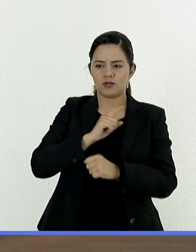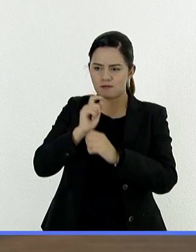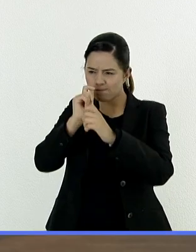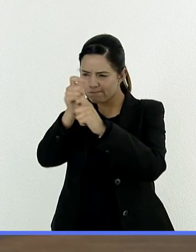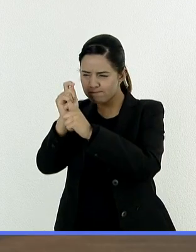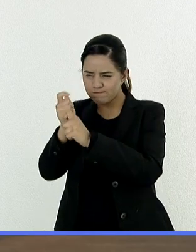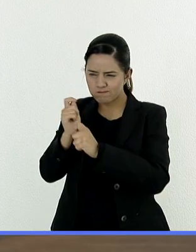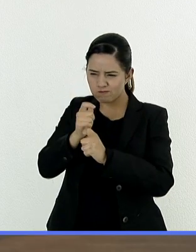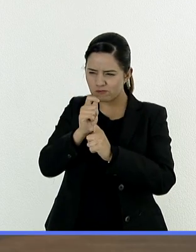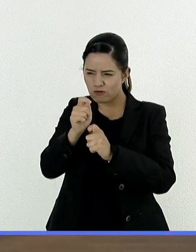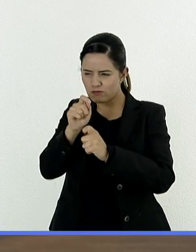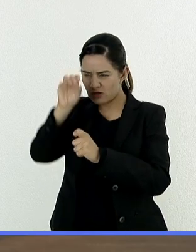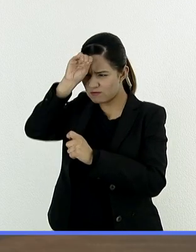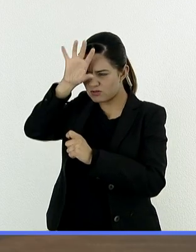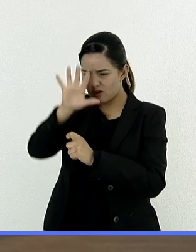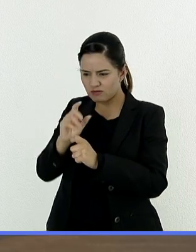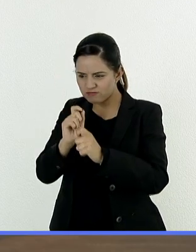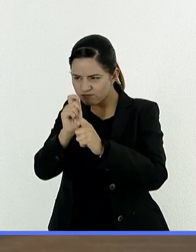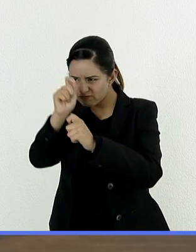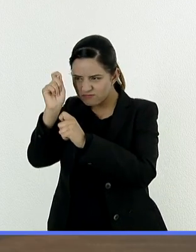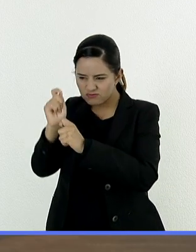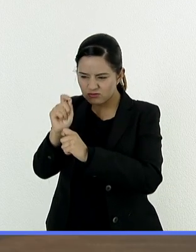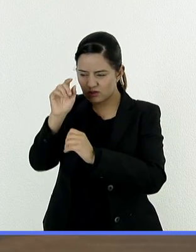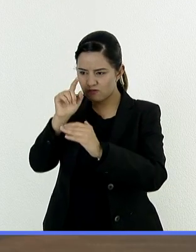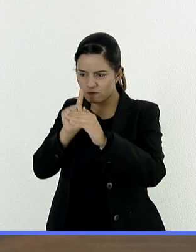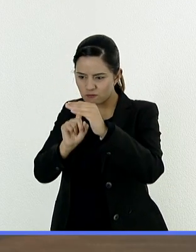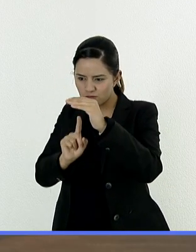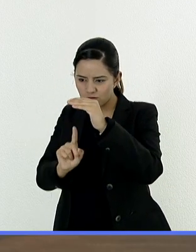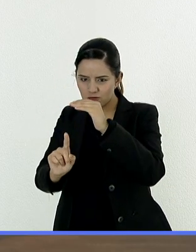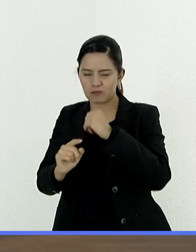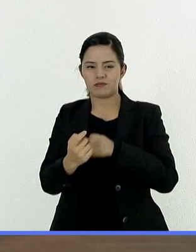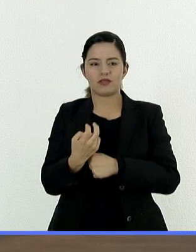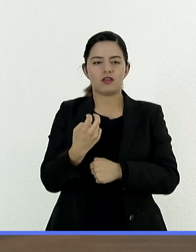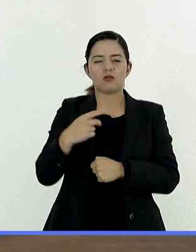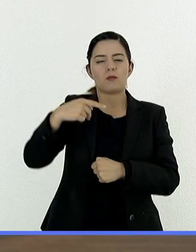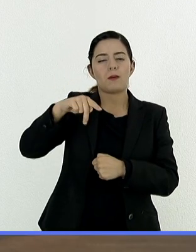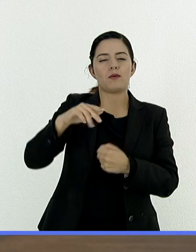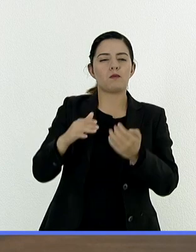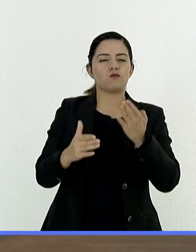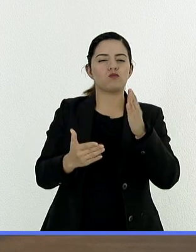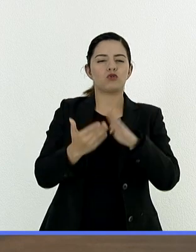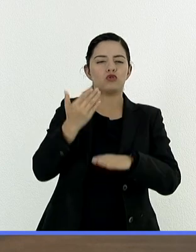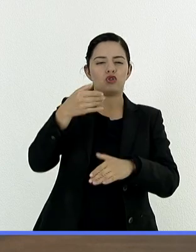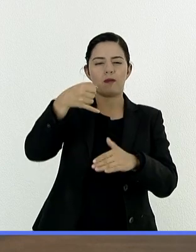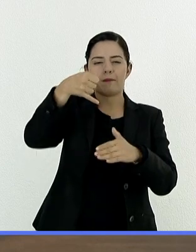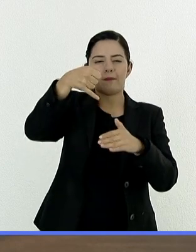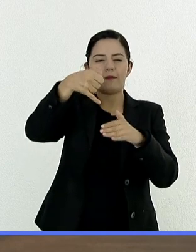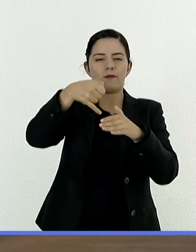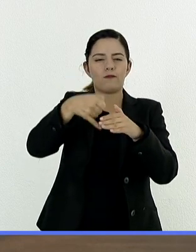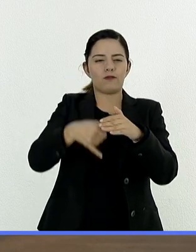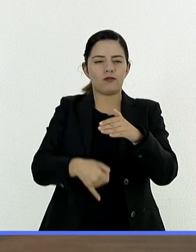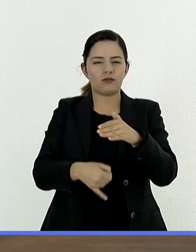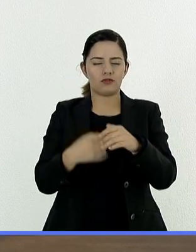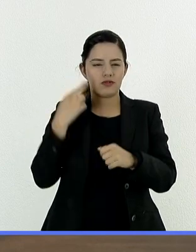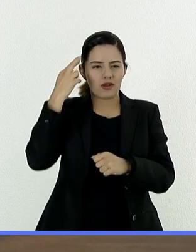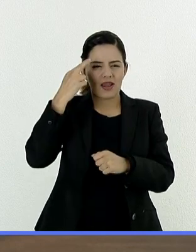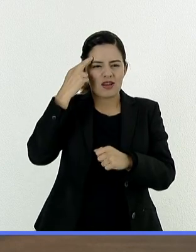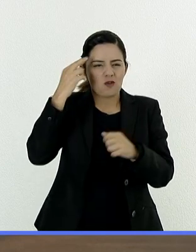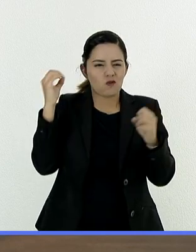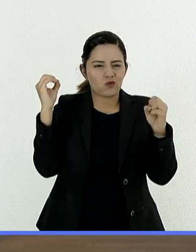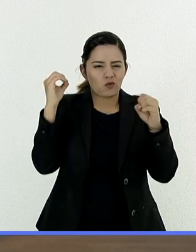se apropiaban y para ellos era una cueva era un reino subterráneo un reino obscuro un reino donde por